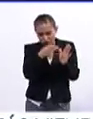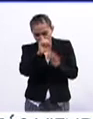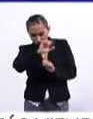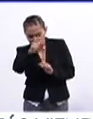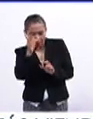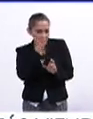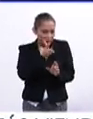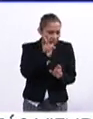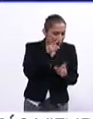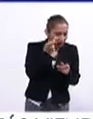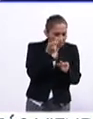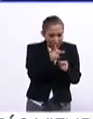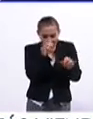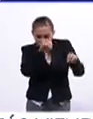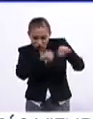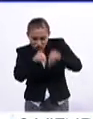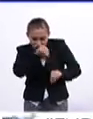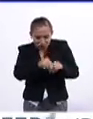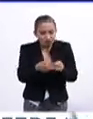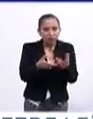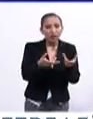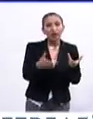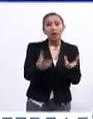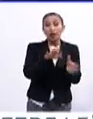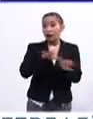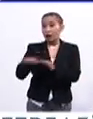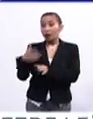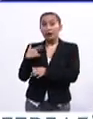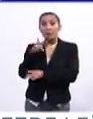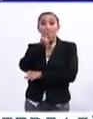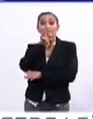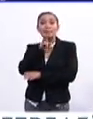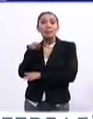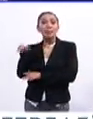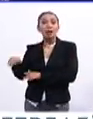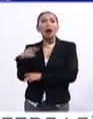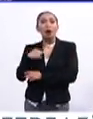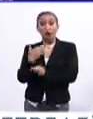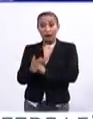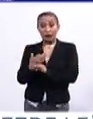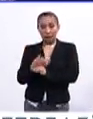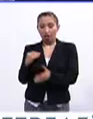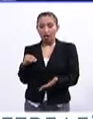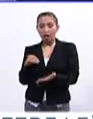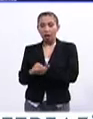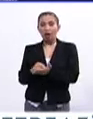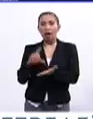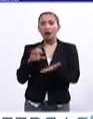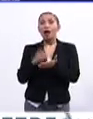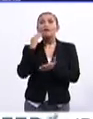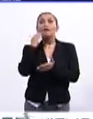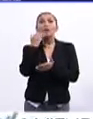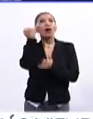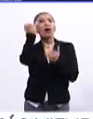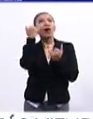hicieron experimentos, cuando se hacen experimentos. En cambio, una charlatanería, yo puedo ahorita poner un post en Facebook, inventarme una terapia